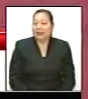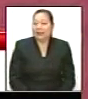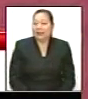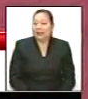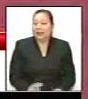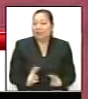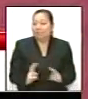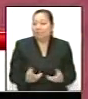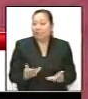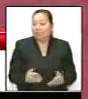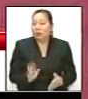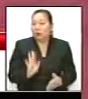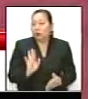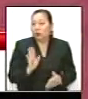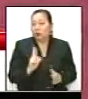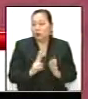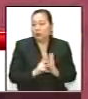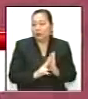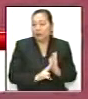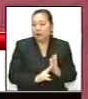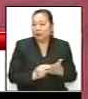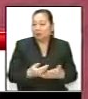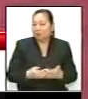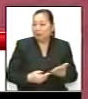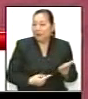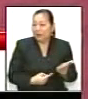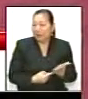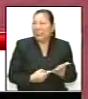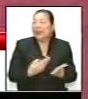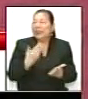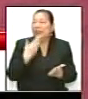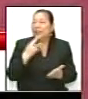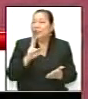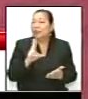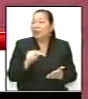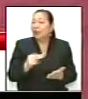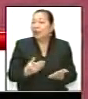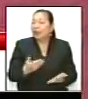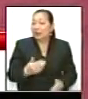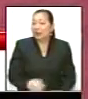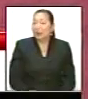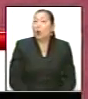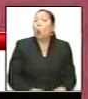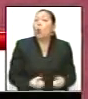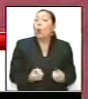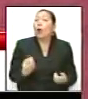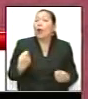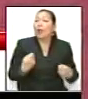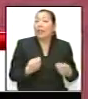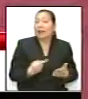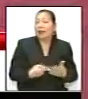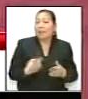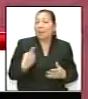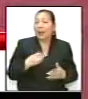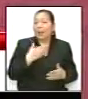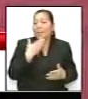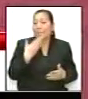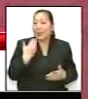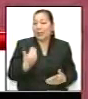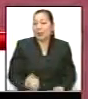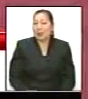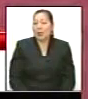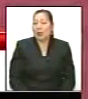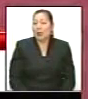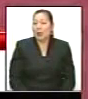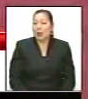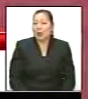punto de vista de su resolución de expedientes técnicos, quiénes no? ¿Cuánto es la inversión que se va a hacer para mejorar las capacidades